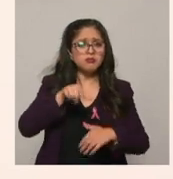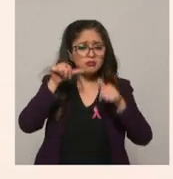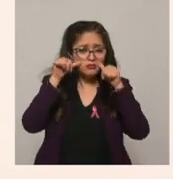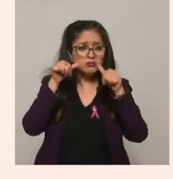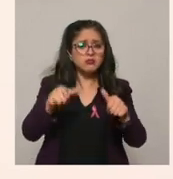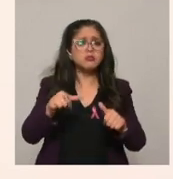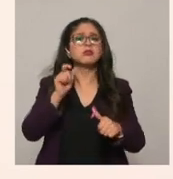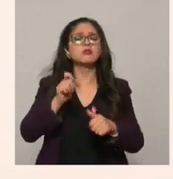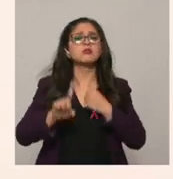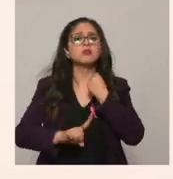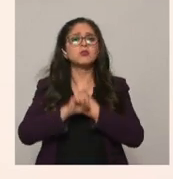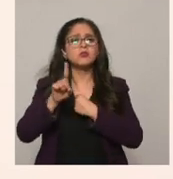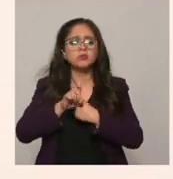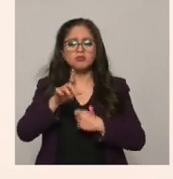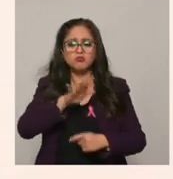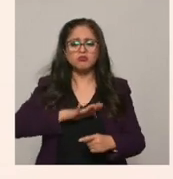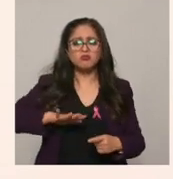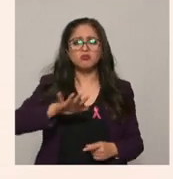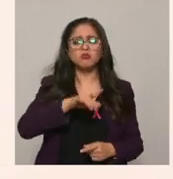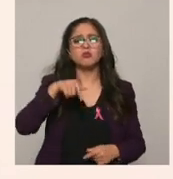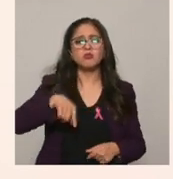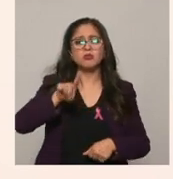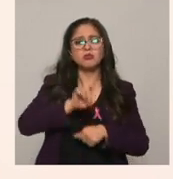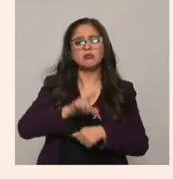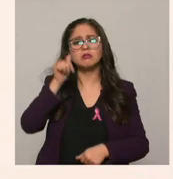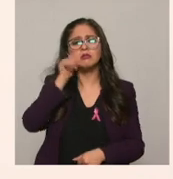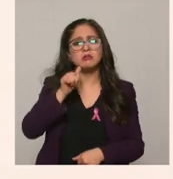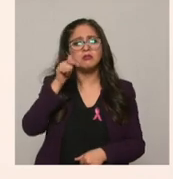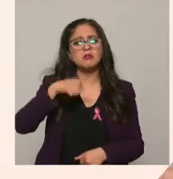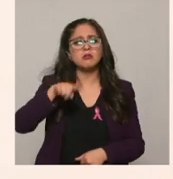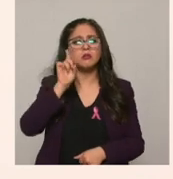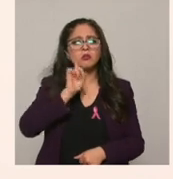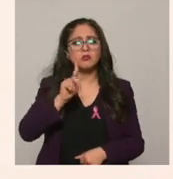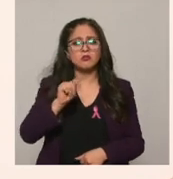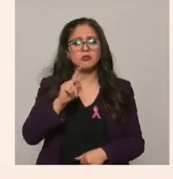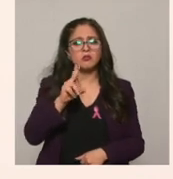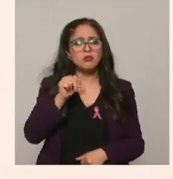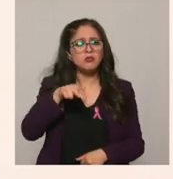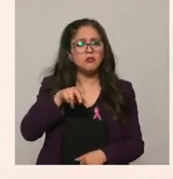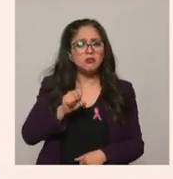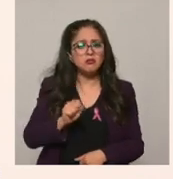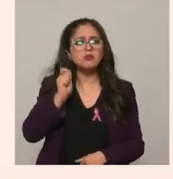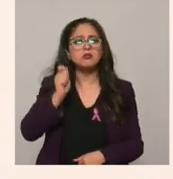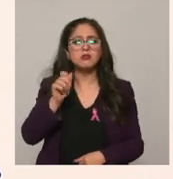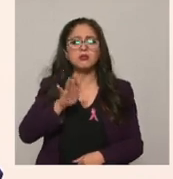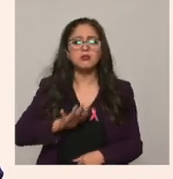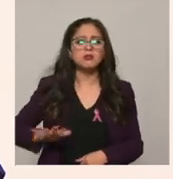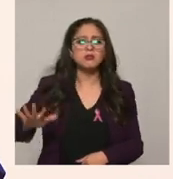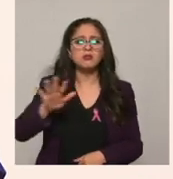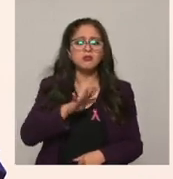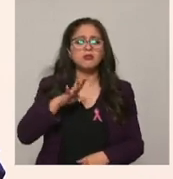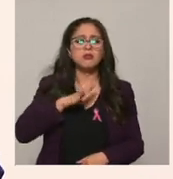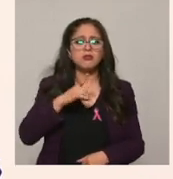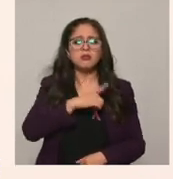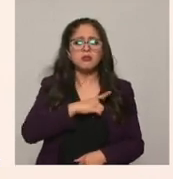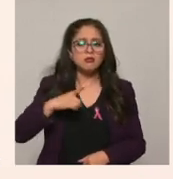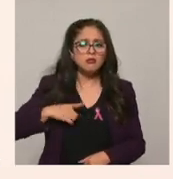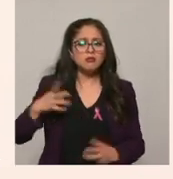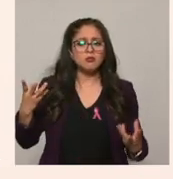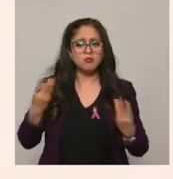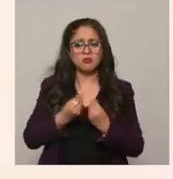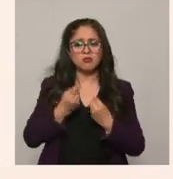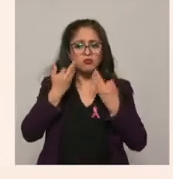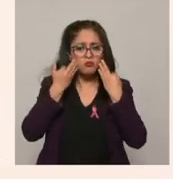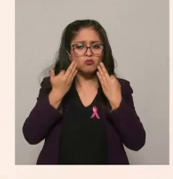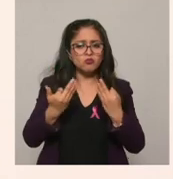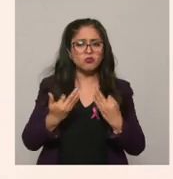la problemática en la que nos enfrentamos el día a día las mujeres trans, que es todo un entorno que es lo que deberíamos de estar tomando en cuenta.